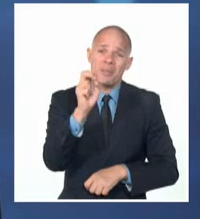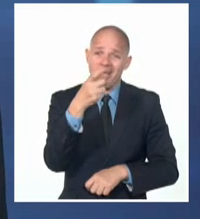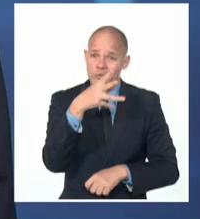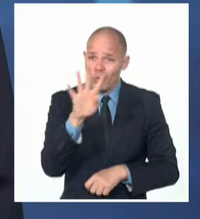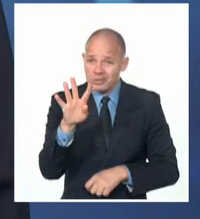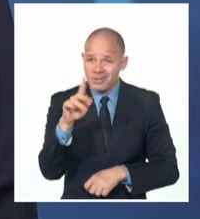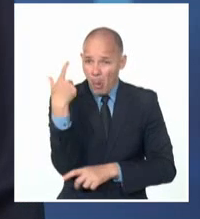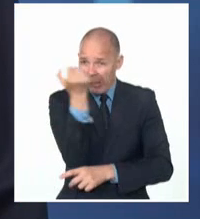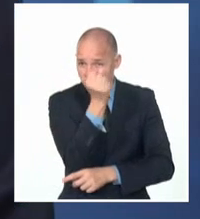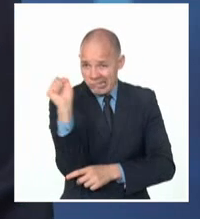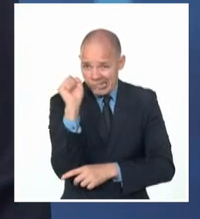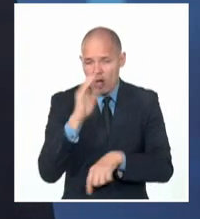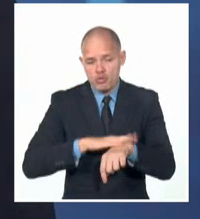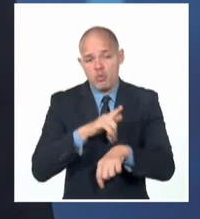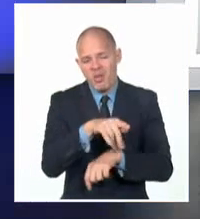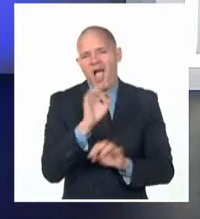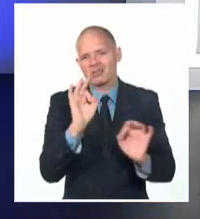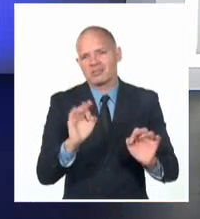del vecino país.